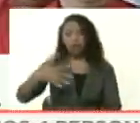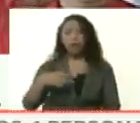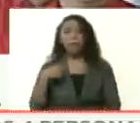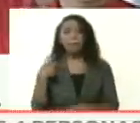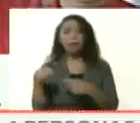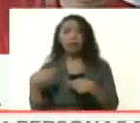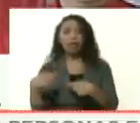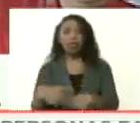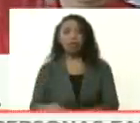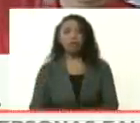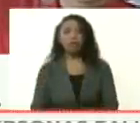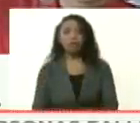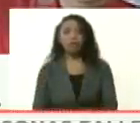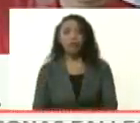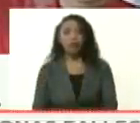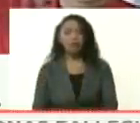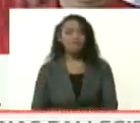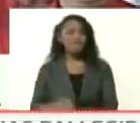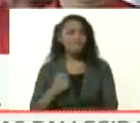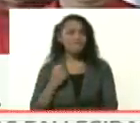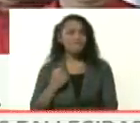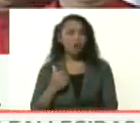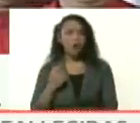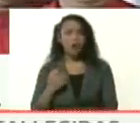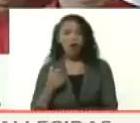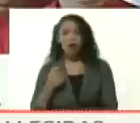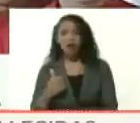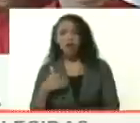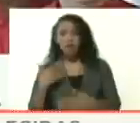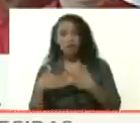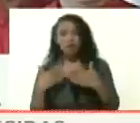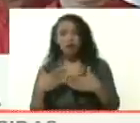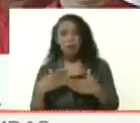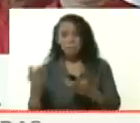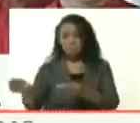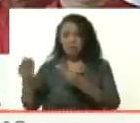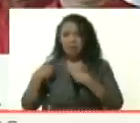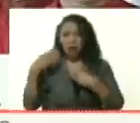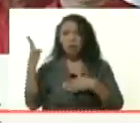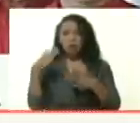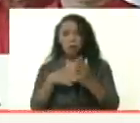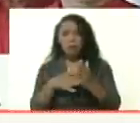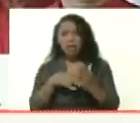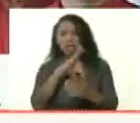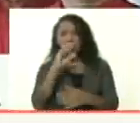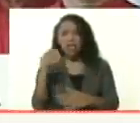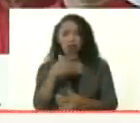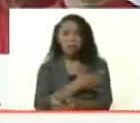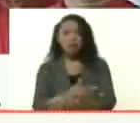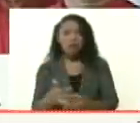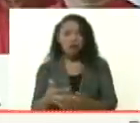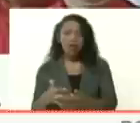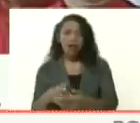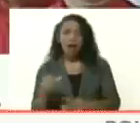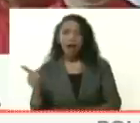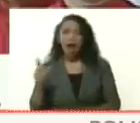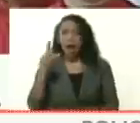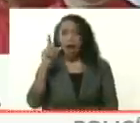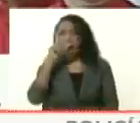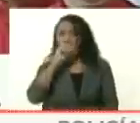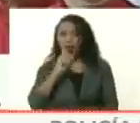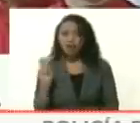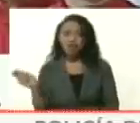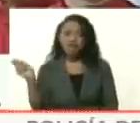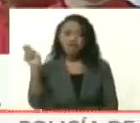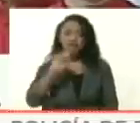Muy poco. Si a mí me dieran los 4.500 millones que le daban anual a